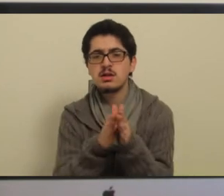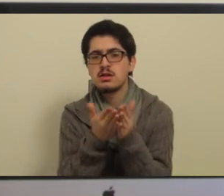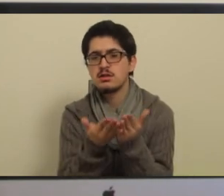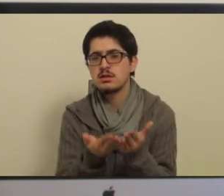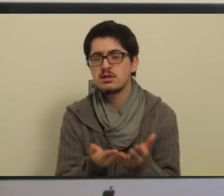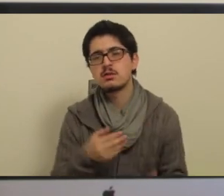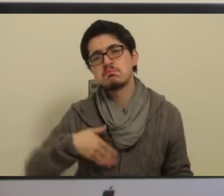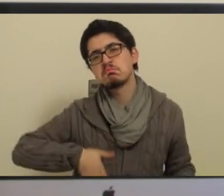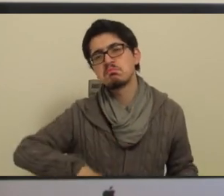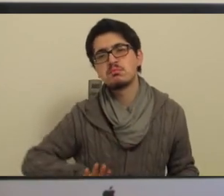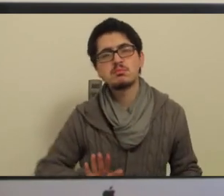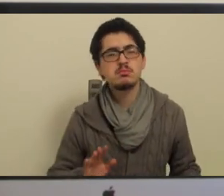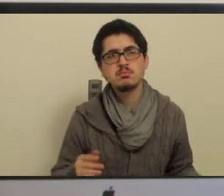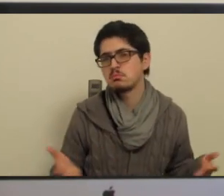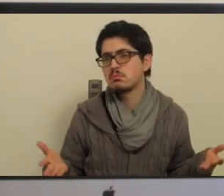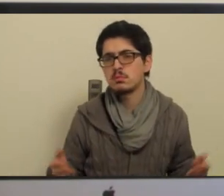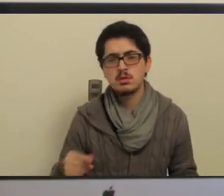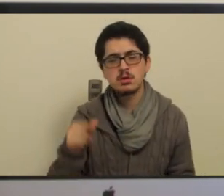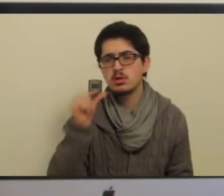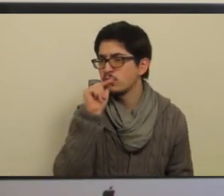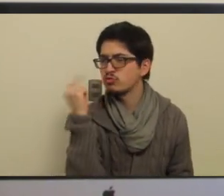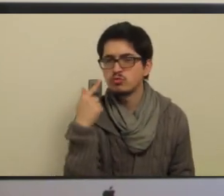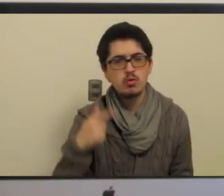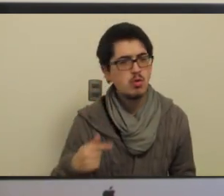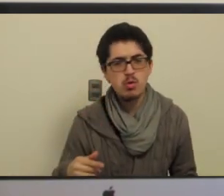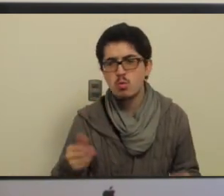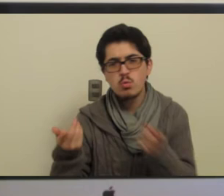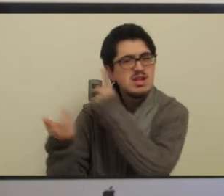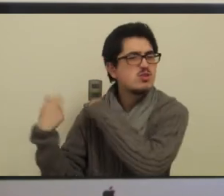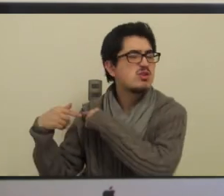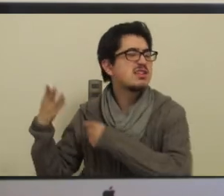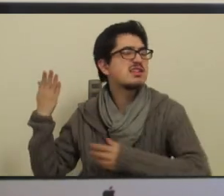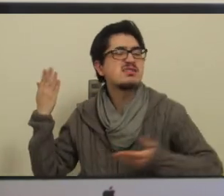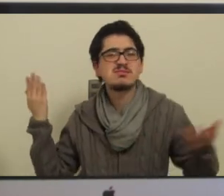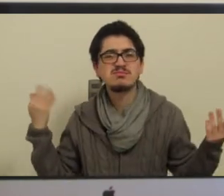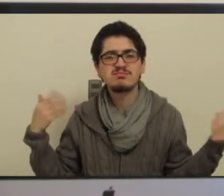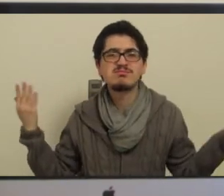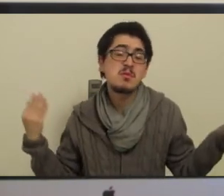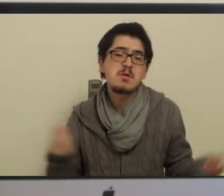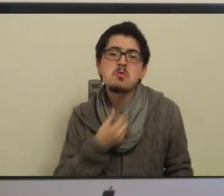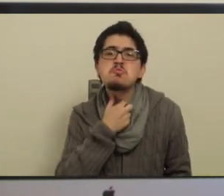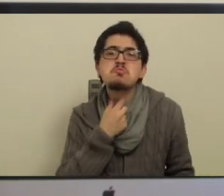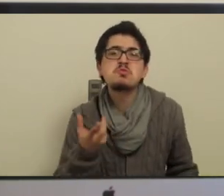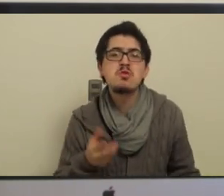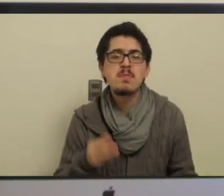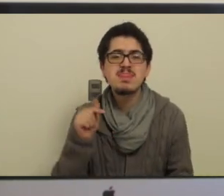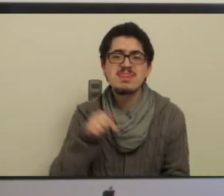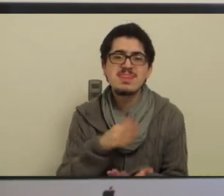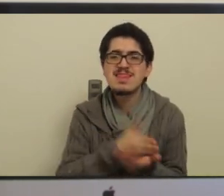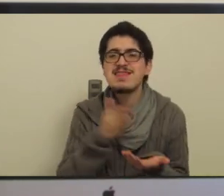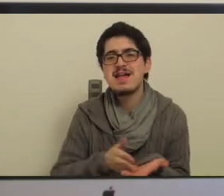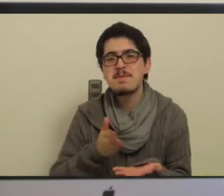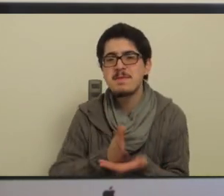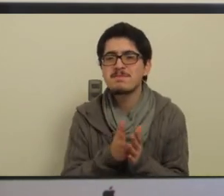novela. Siento que esas primeras 150 páginas eran solo un contexto previo para lo que se venía después. Me hubiera encantado desde la primera